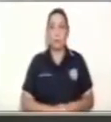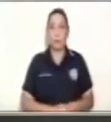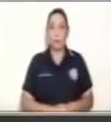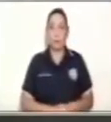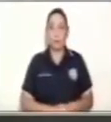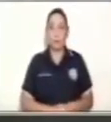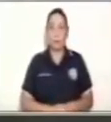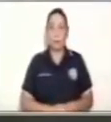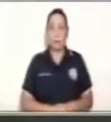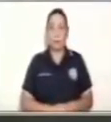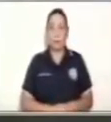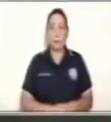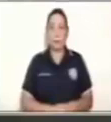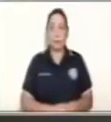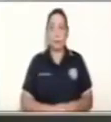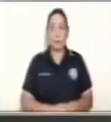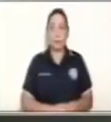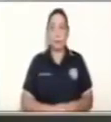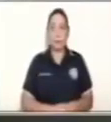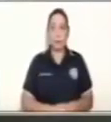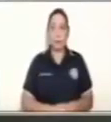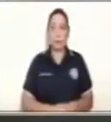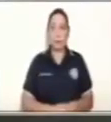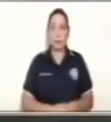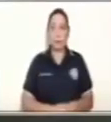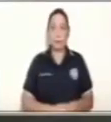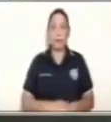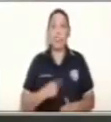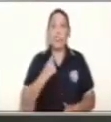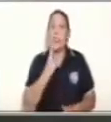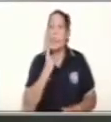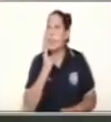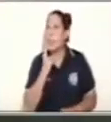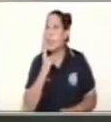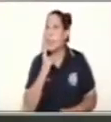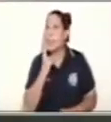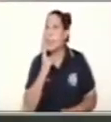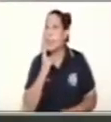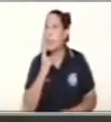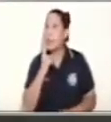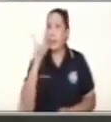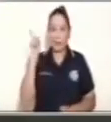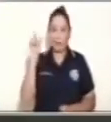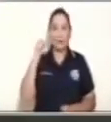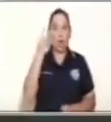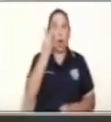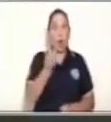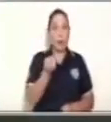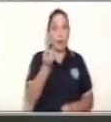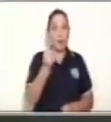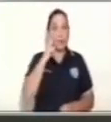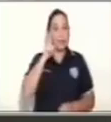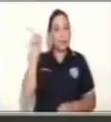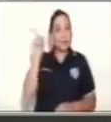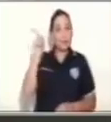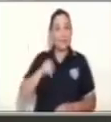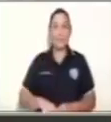Entonces empezamos y al finalizar hacemos el sonido S. Nuevamente.